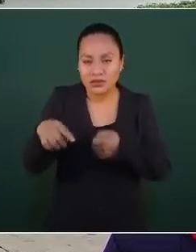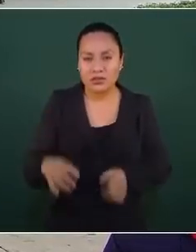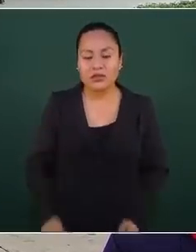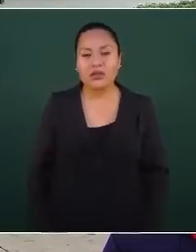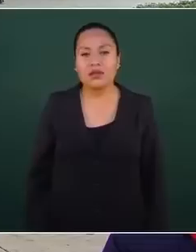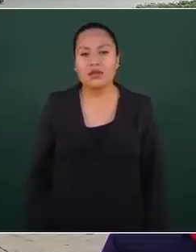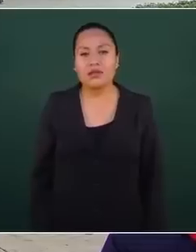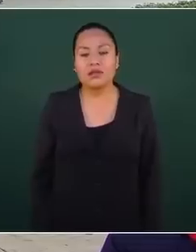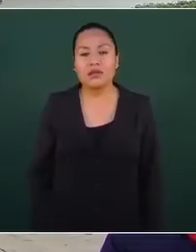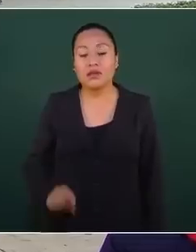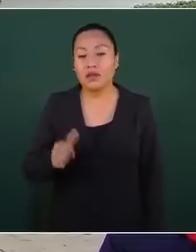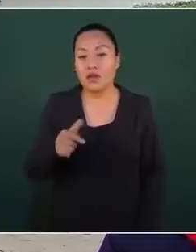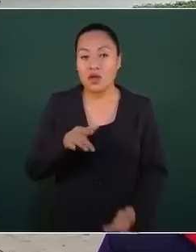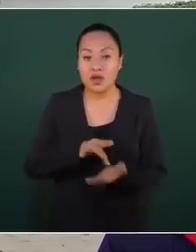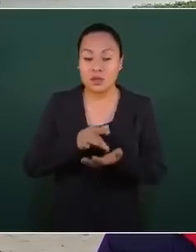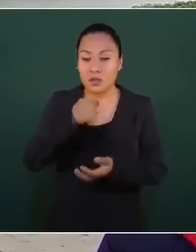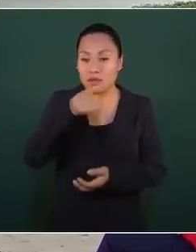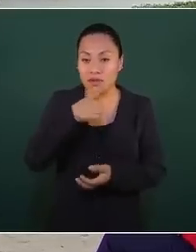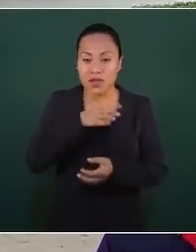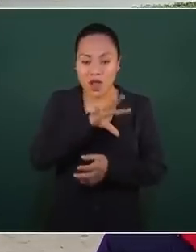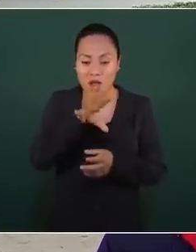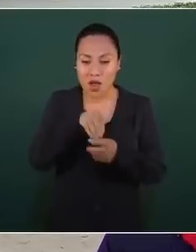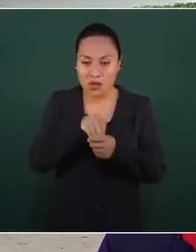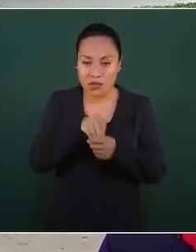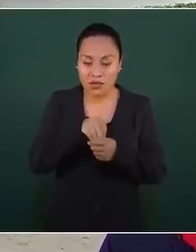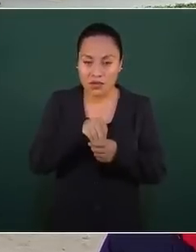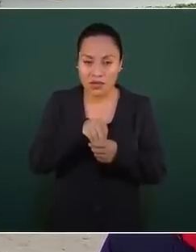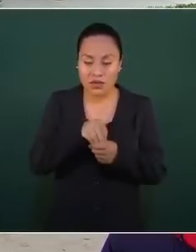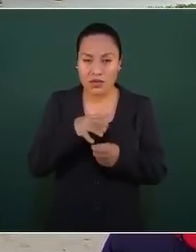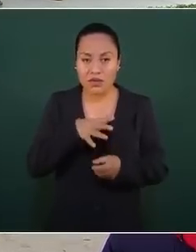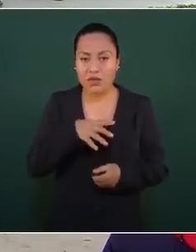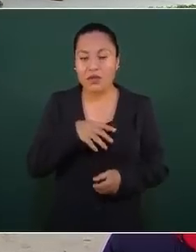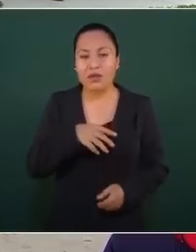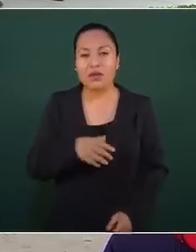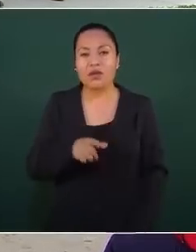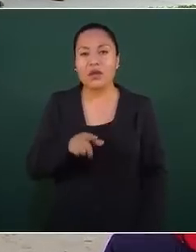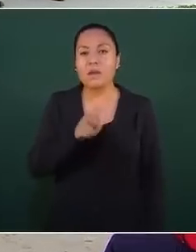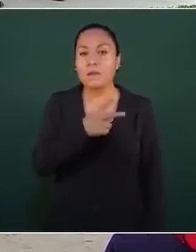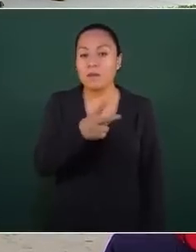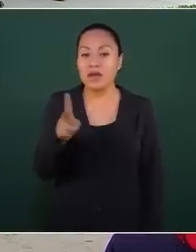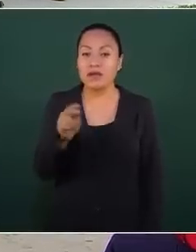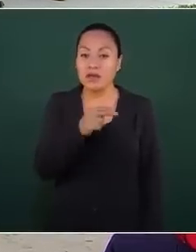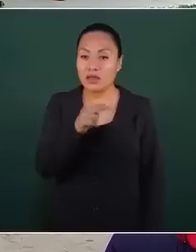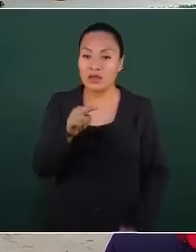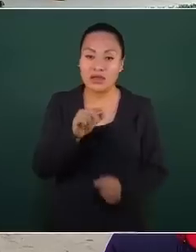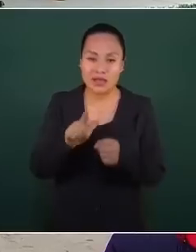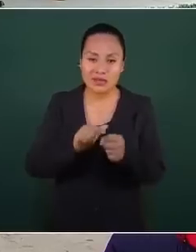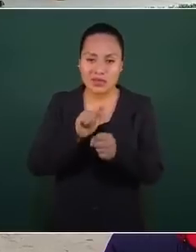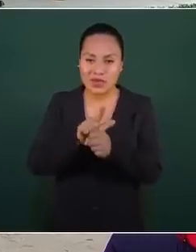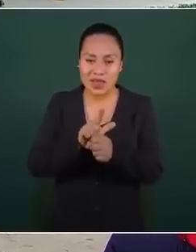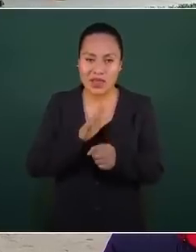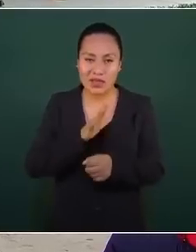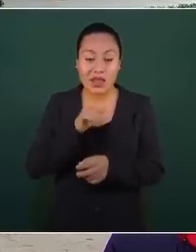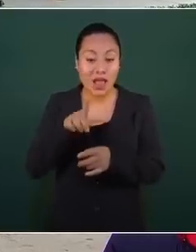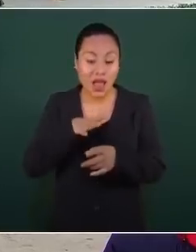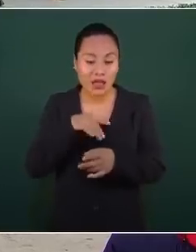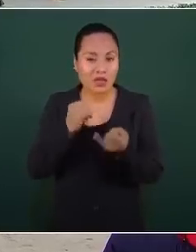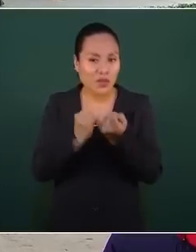Otra de Medicina Integral, en San Juan Bautista, Valle Nacional.